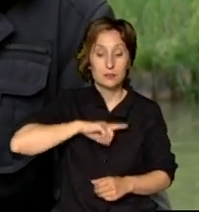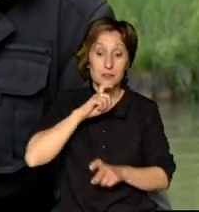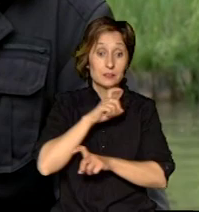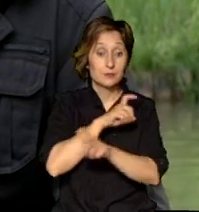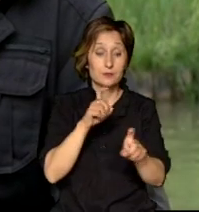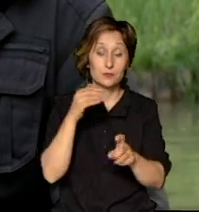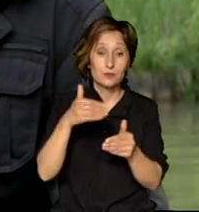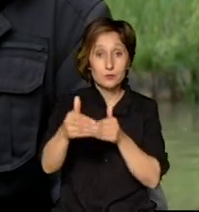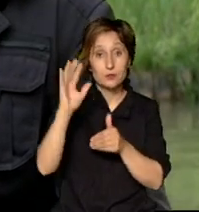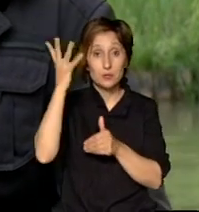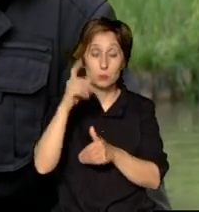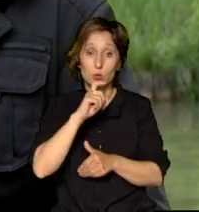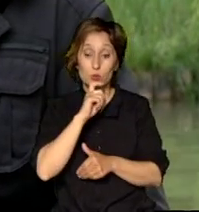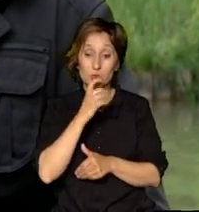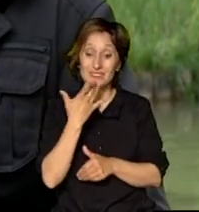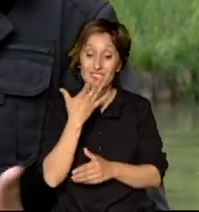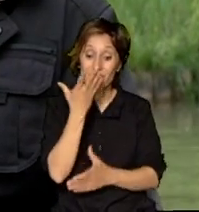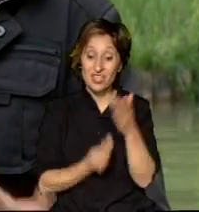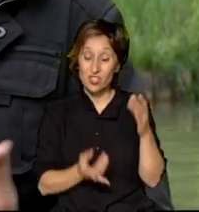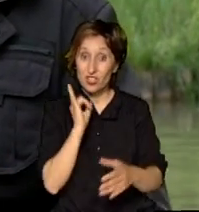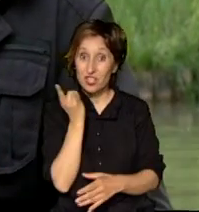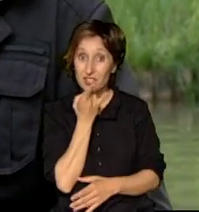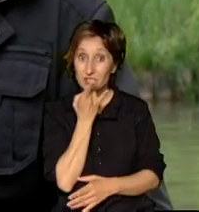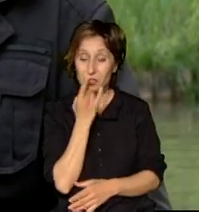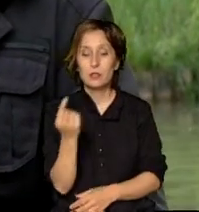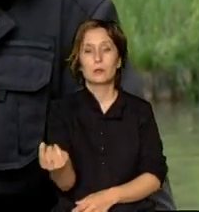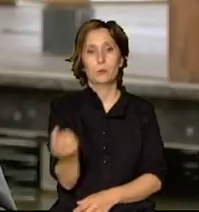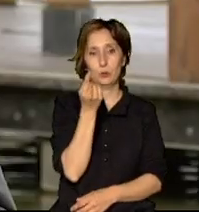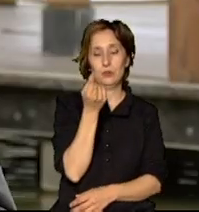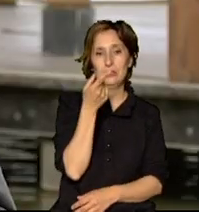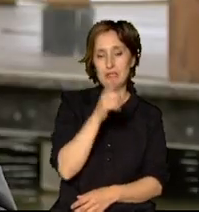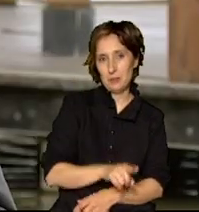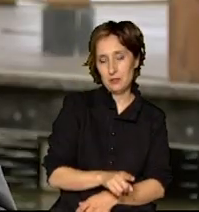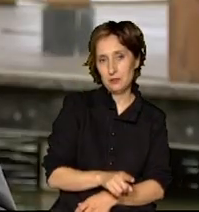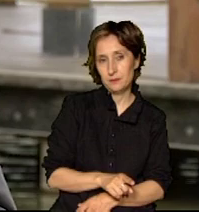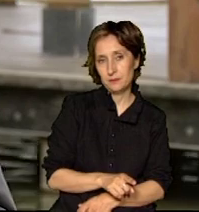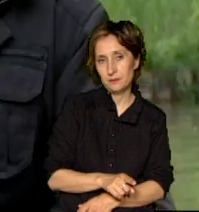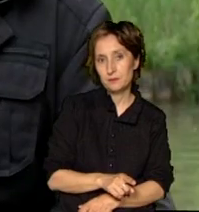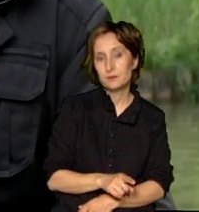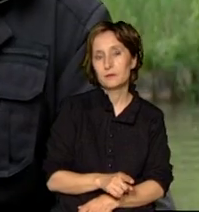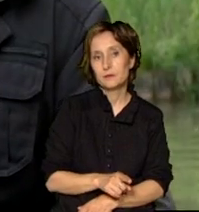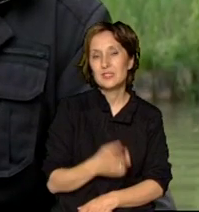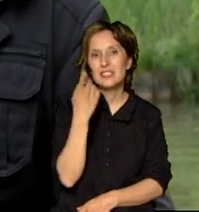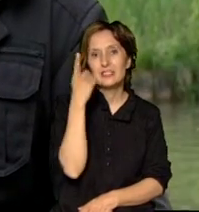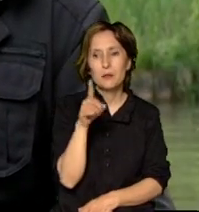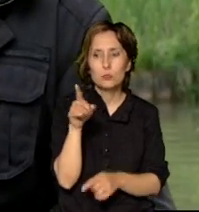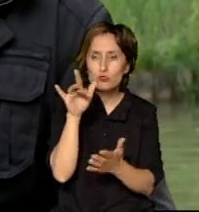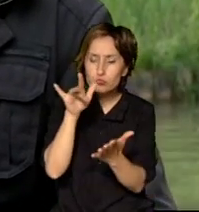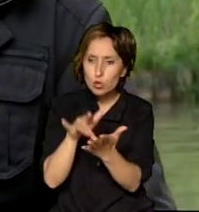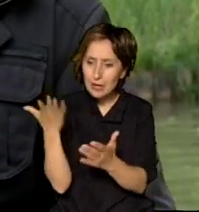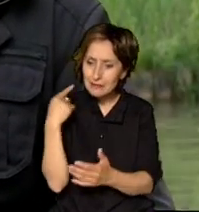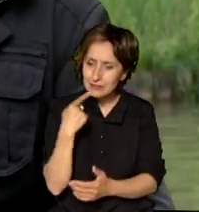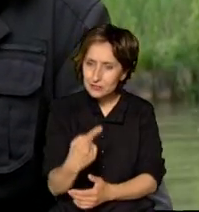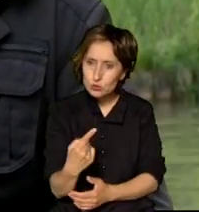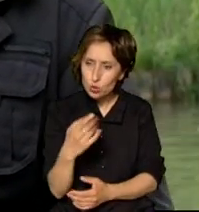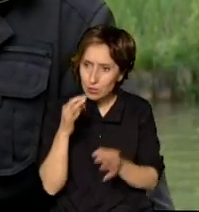suficientemente bien un fenómeno, pues tenemos también esa información para saber si se está dando o no se está